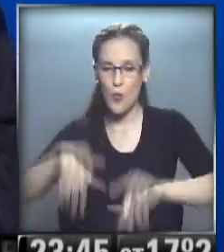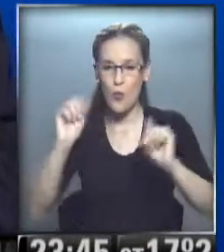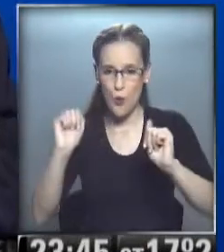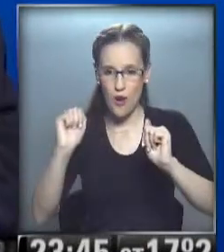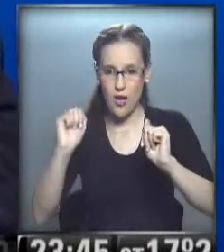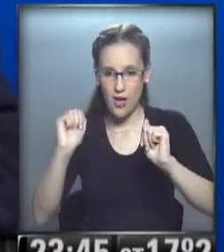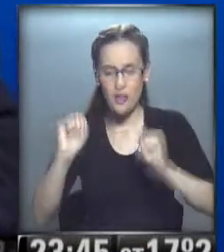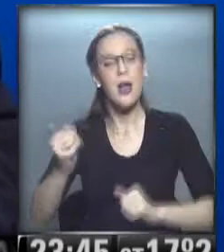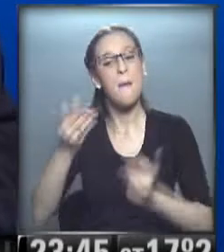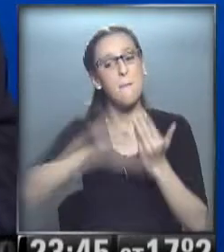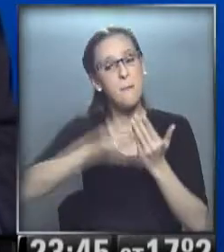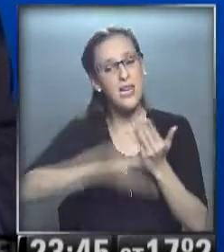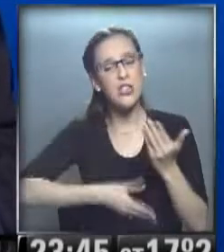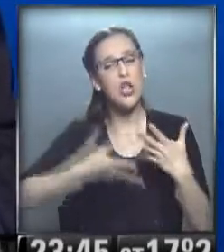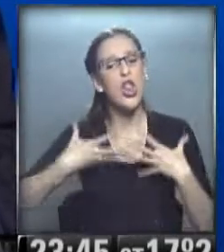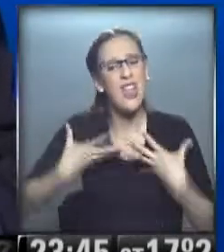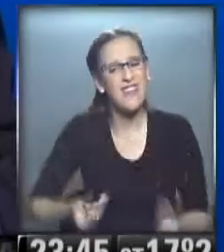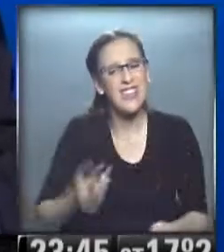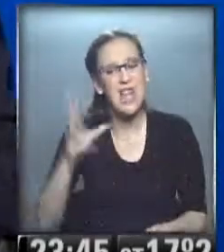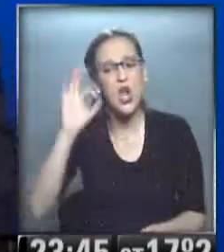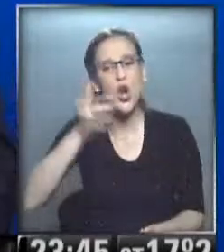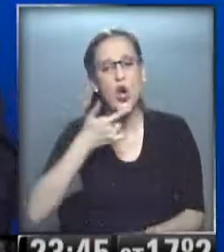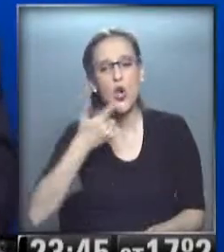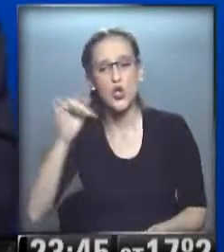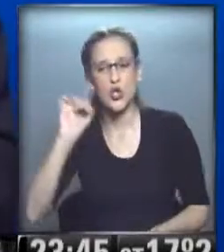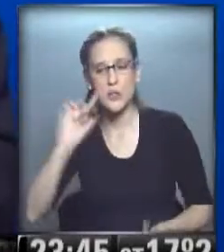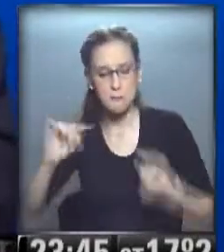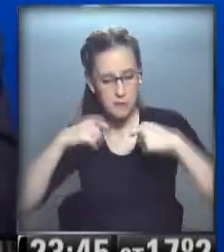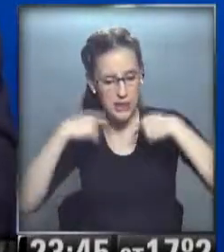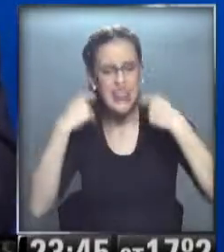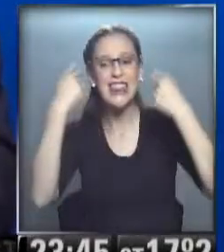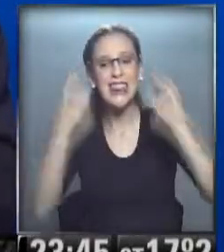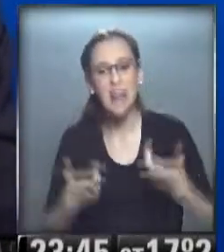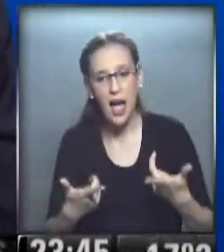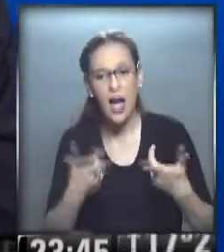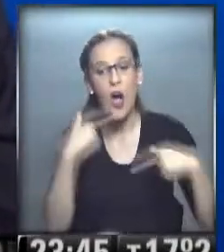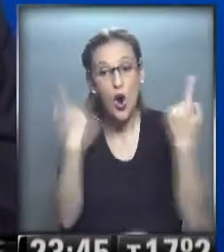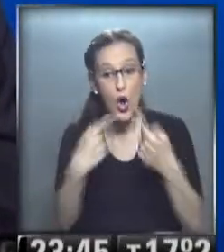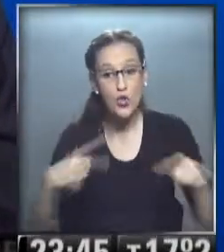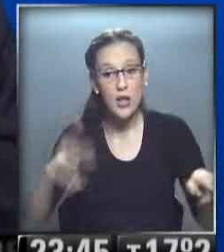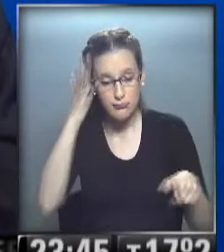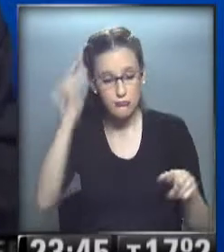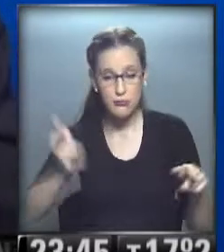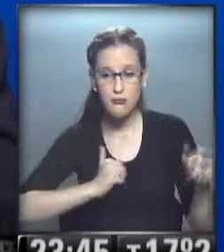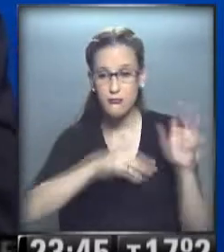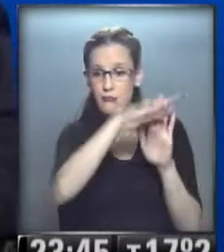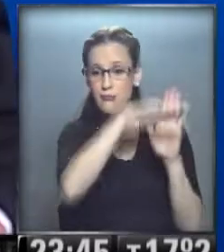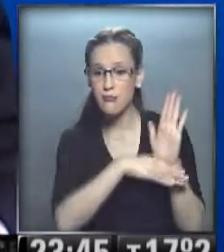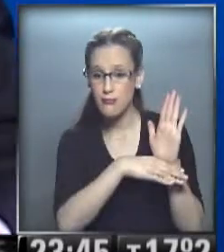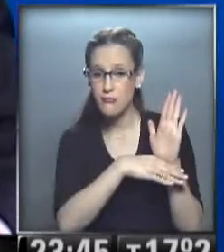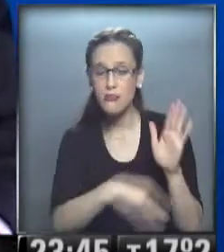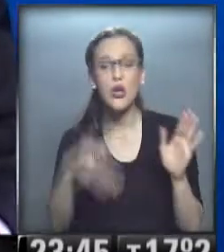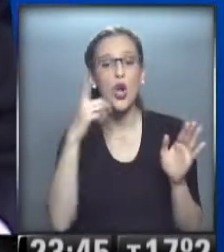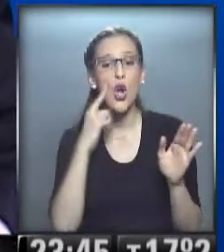El ministro de Defensa, Agustín Rossi, le hizo entrega de material referido a Aerolíneas Argentinas al titular